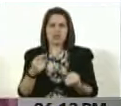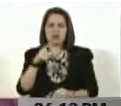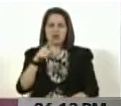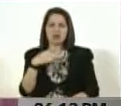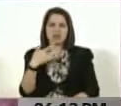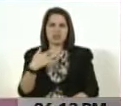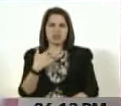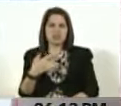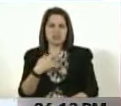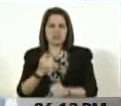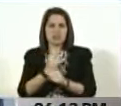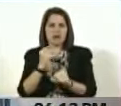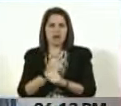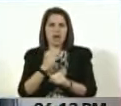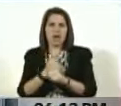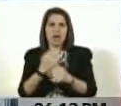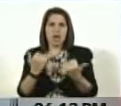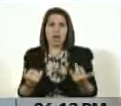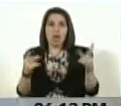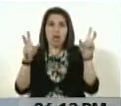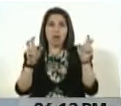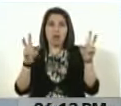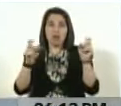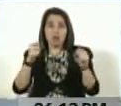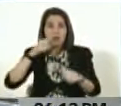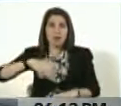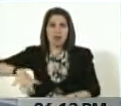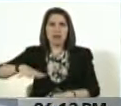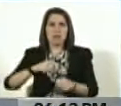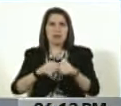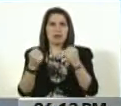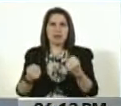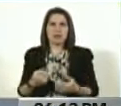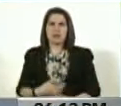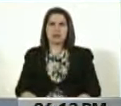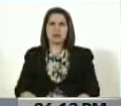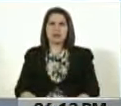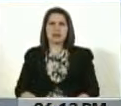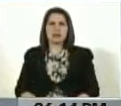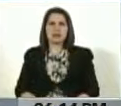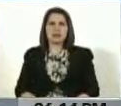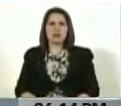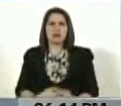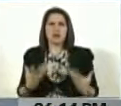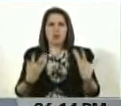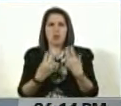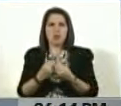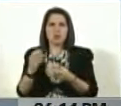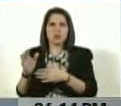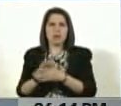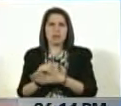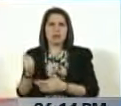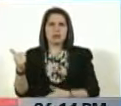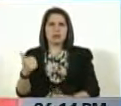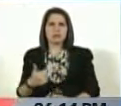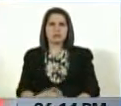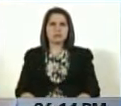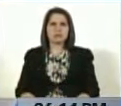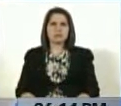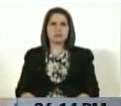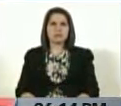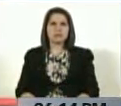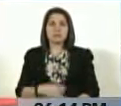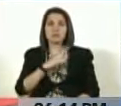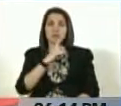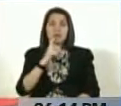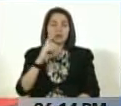de trabajar ahora realmente para el pueblo estando ahora allí con los camaradas? Bueno, mi nombre es